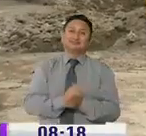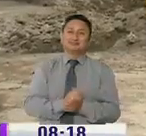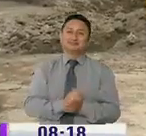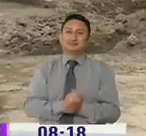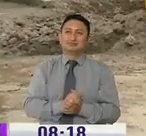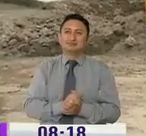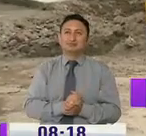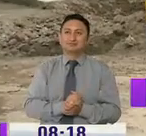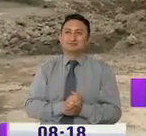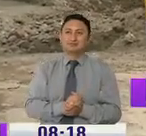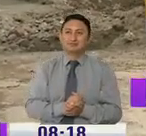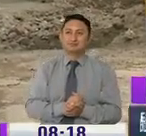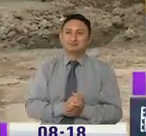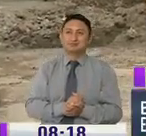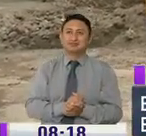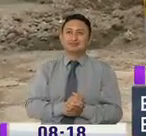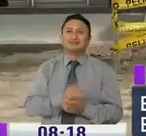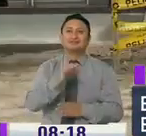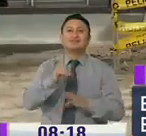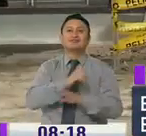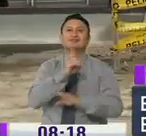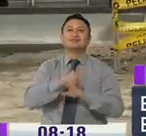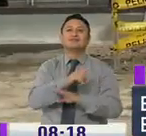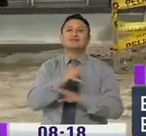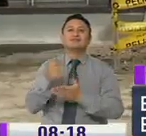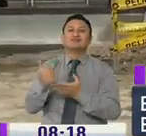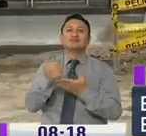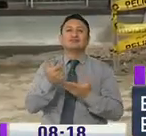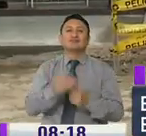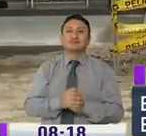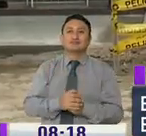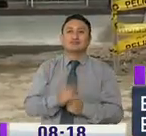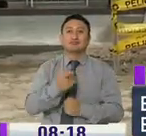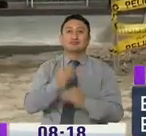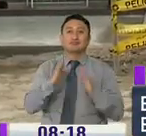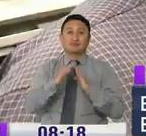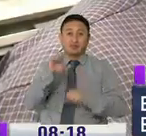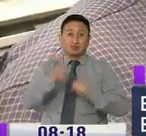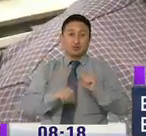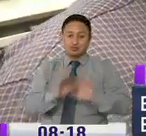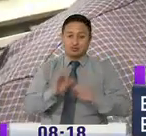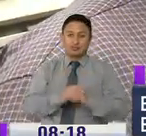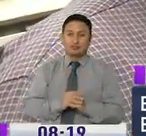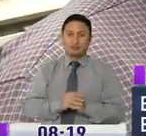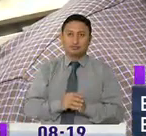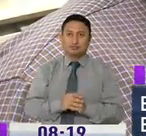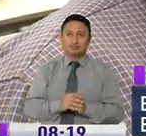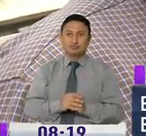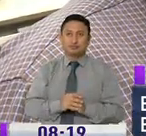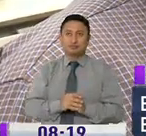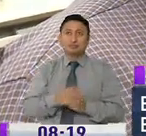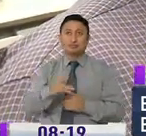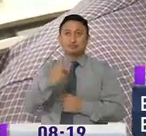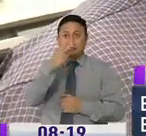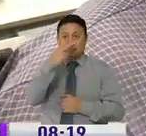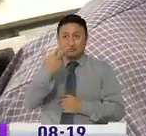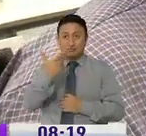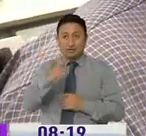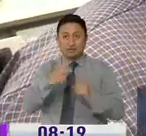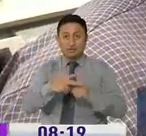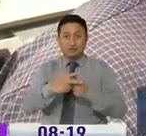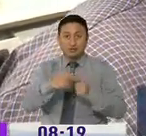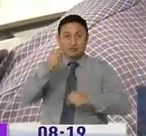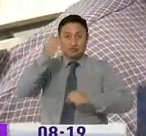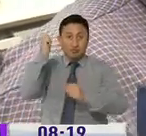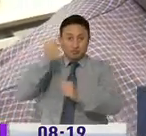criterio de los representantes barriales, la ayuda recibida evitó que sus viviendas se afecten. Nosotros vimos de rato que empezaron a romper abajo y estaba